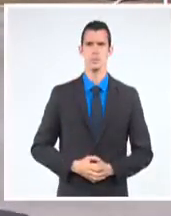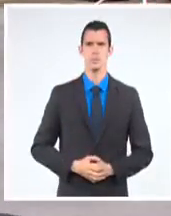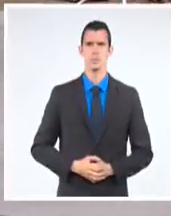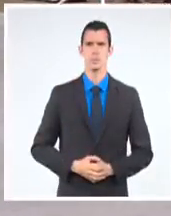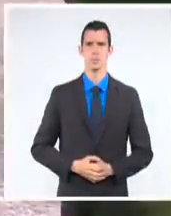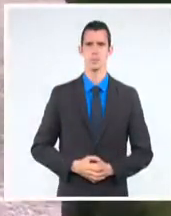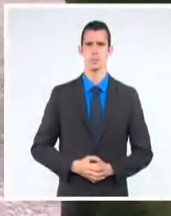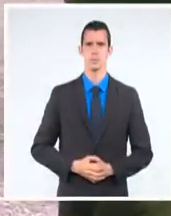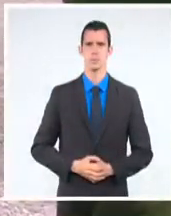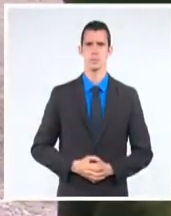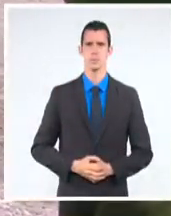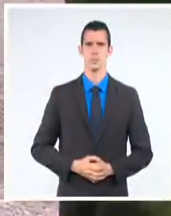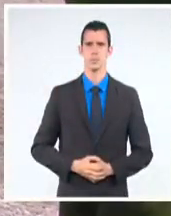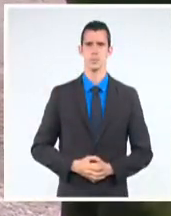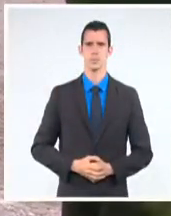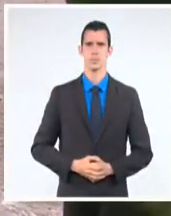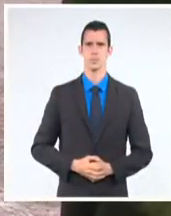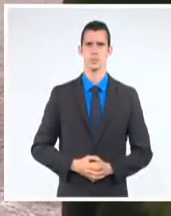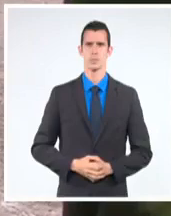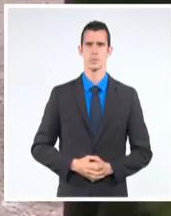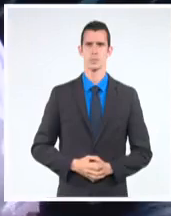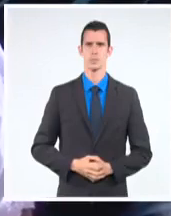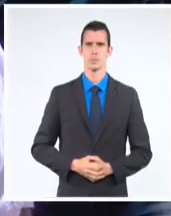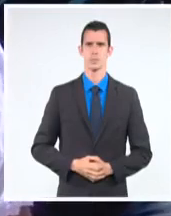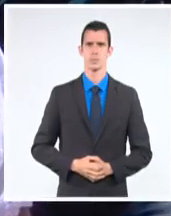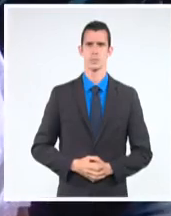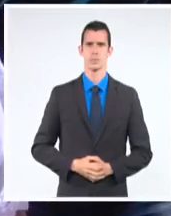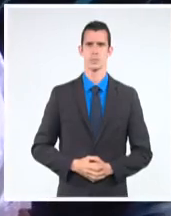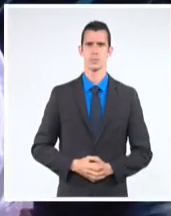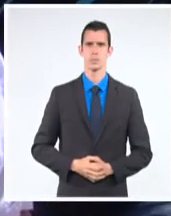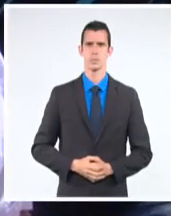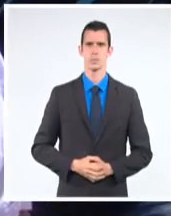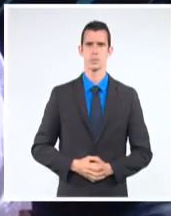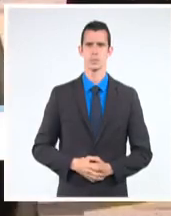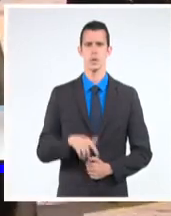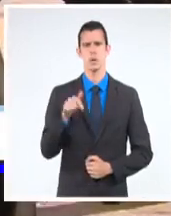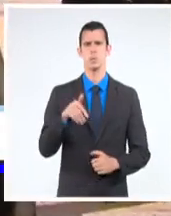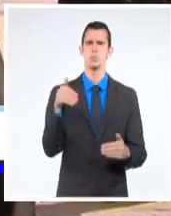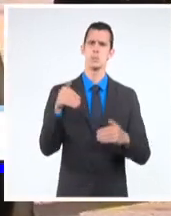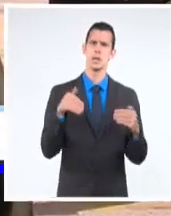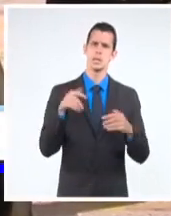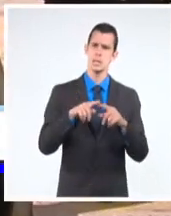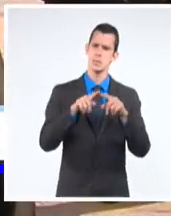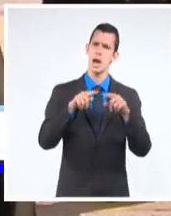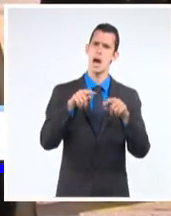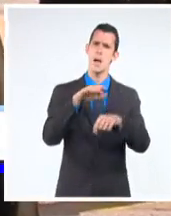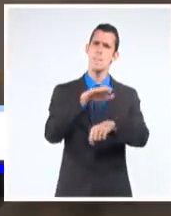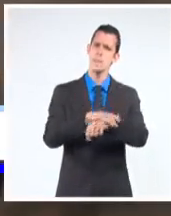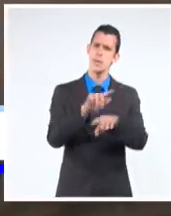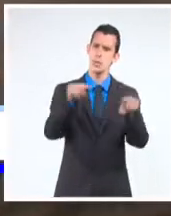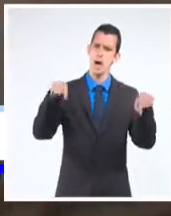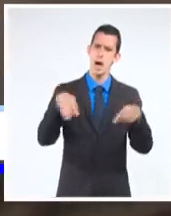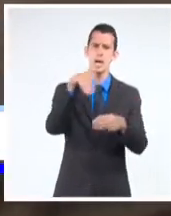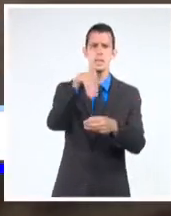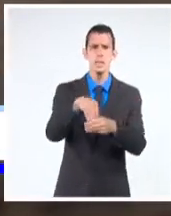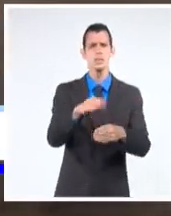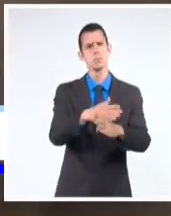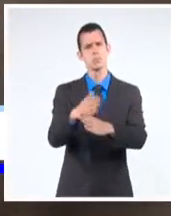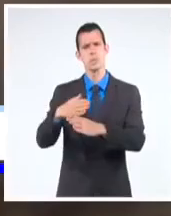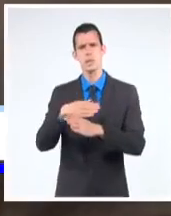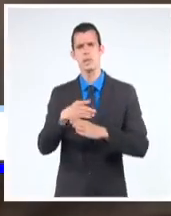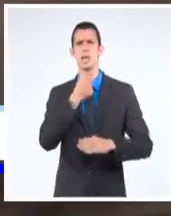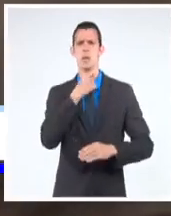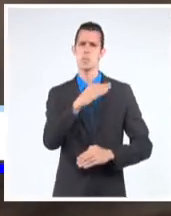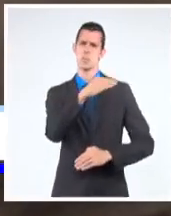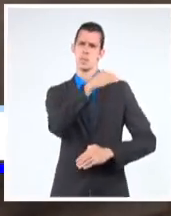Con la presencia de jefes, combatientes, trabajadores civiles, pensionados y colaboradores del sistema de establecimientos penitenciarios,